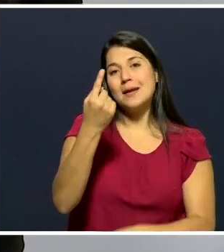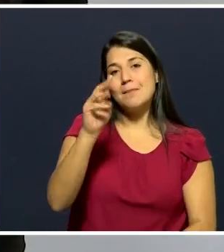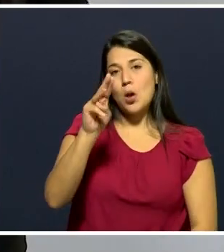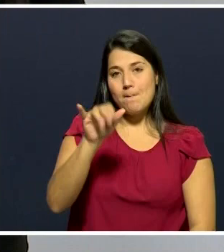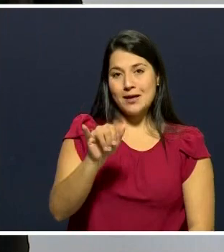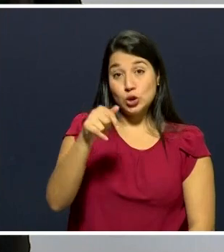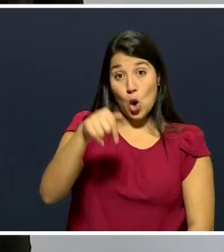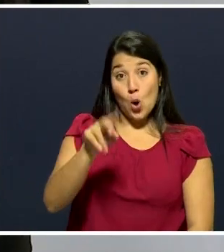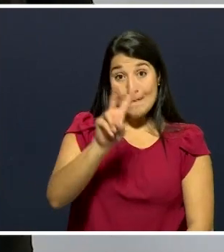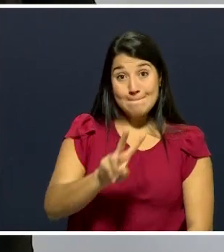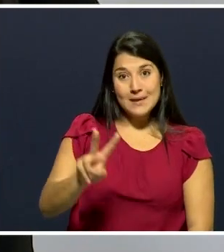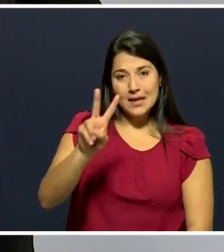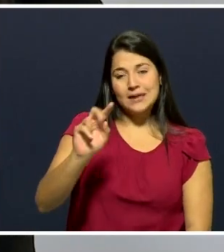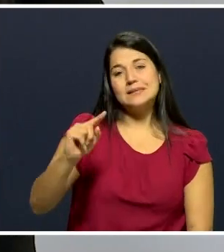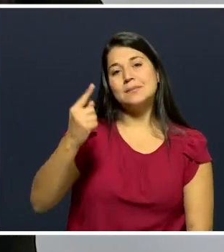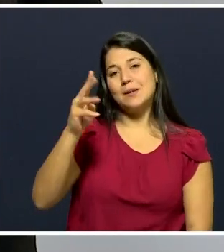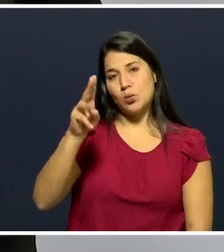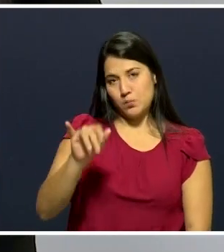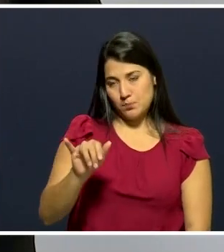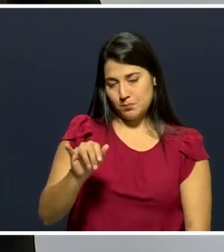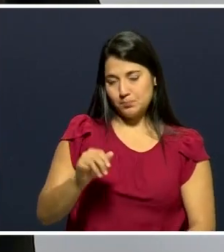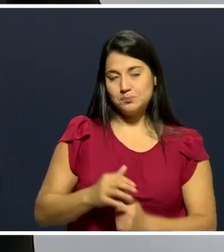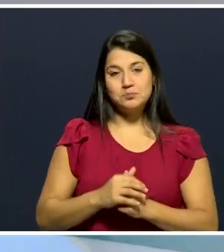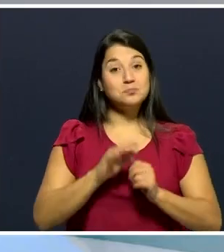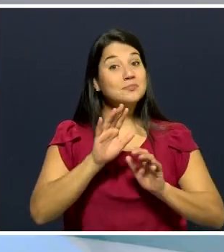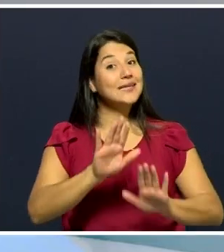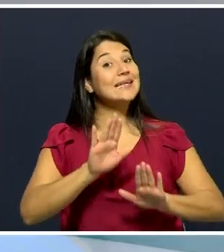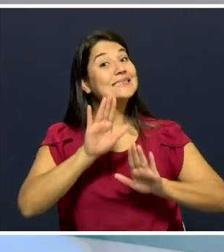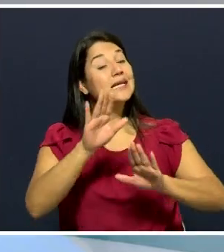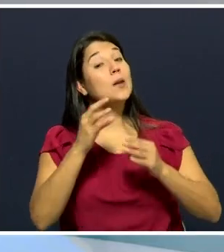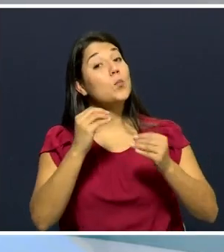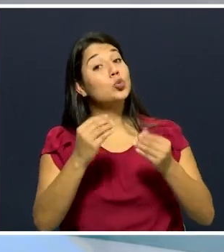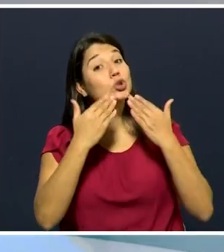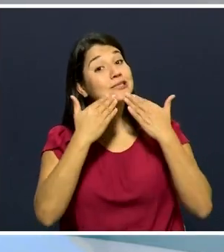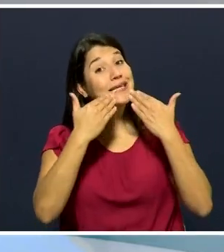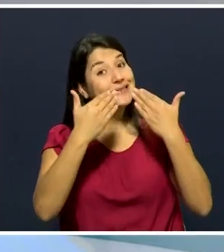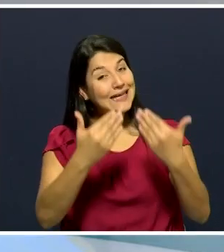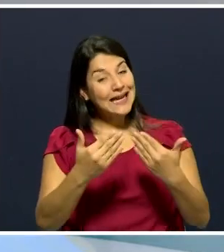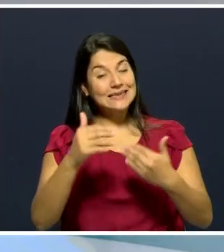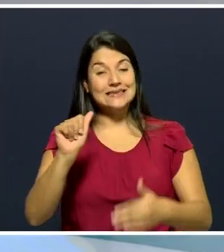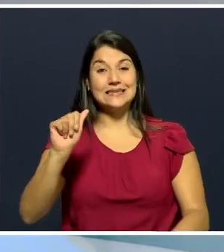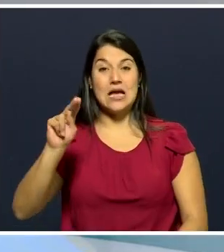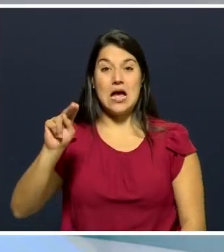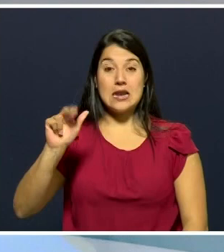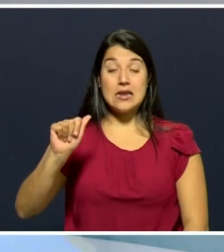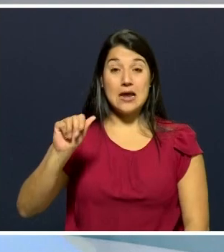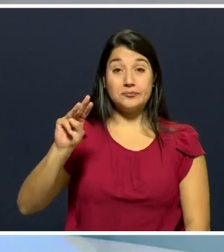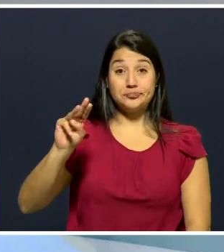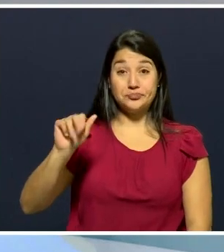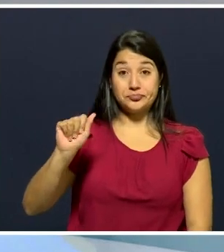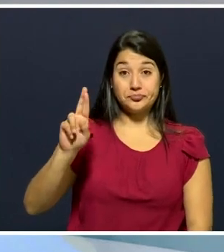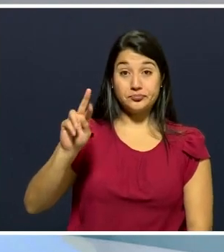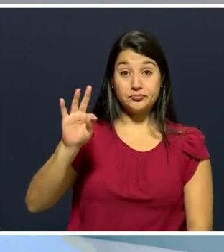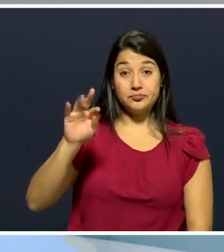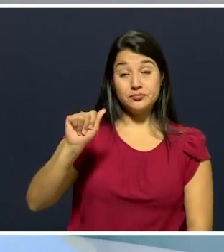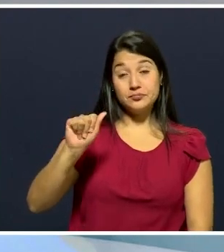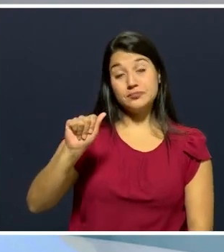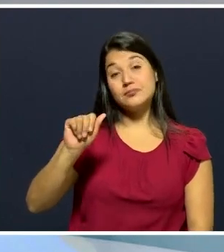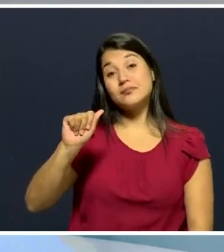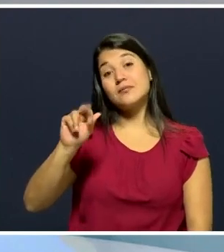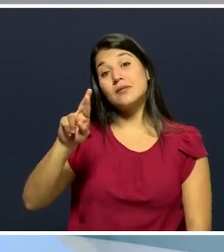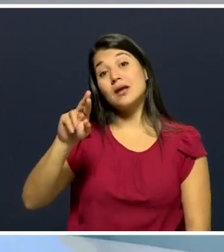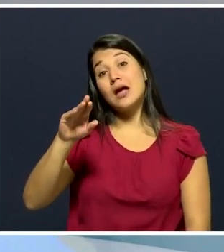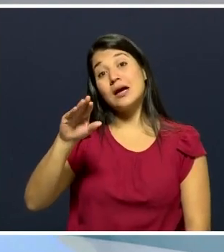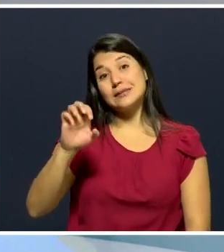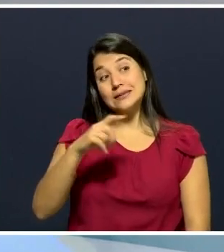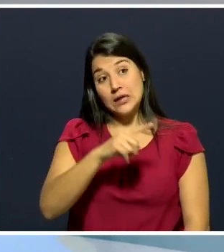viernes 1 de mayo, don Ernesto. Excelente, muchas gracias Ana Marta Arsen, nuestra compañera, con estos datos de la pandemia,